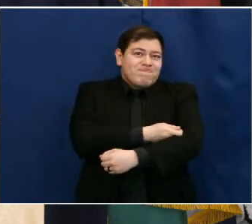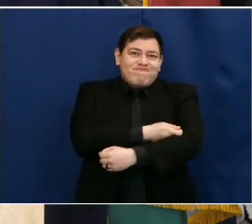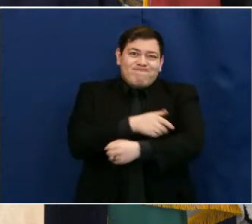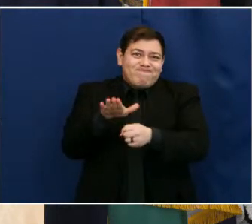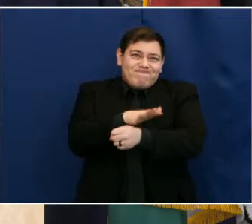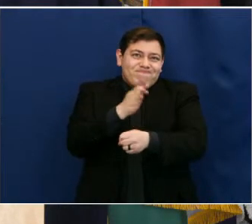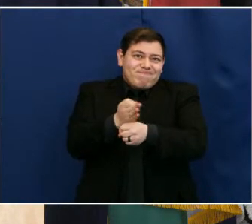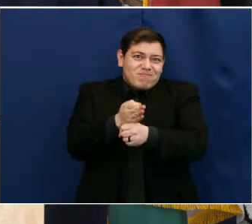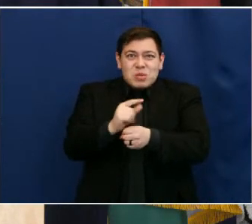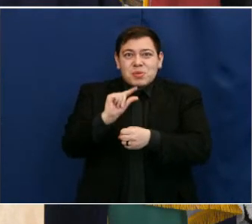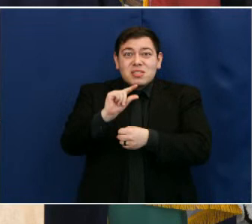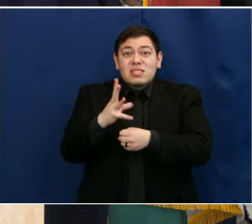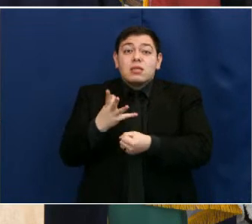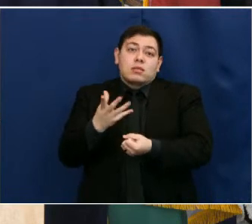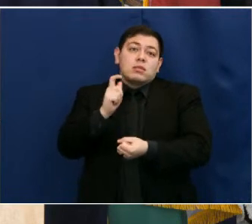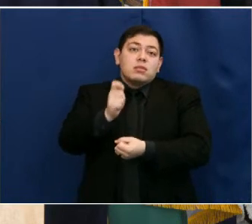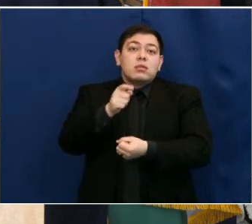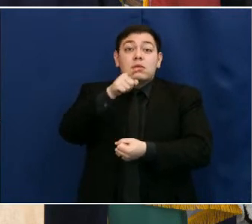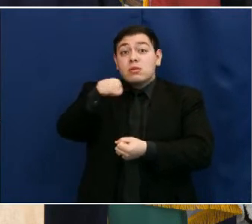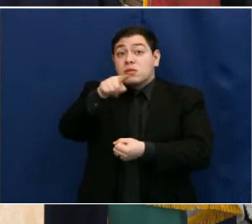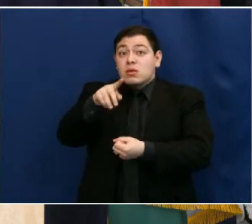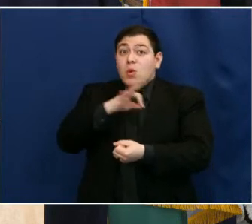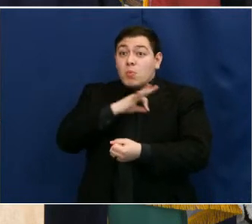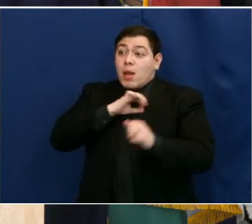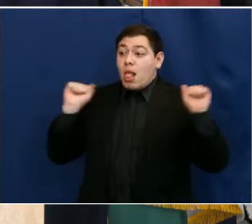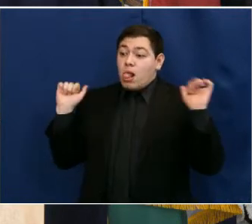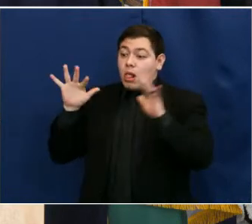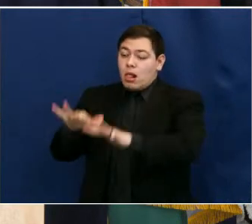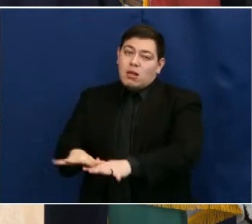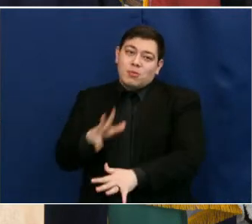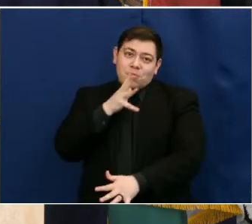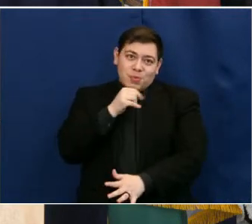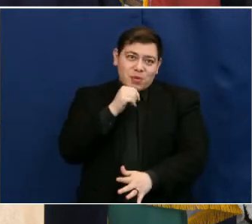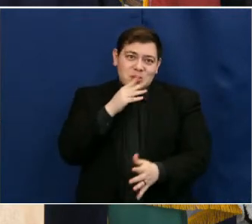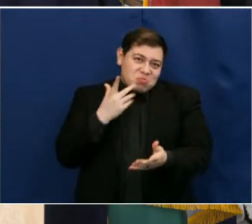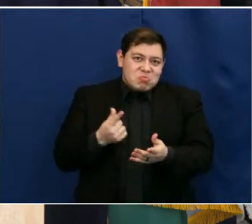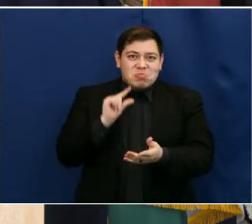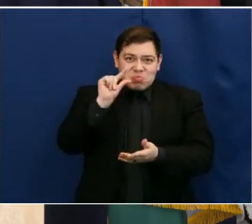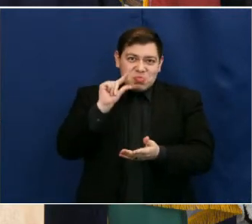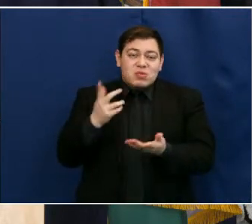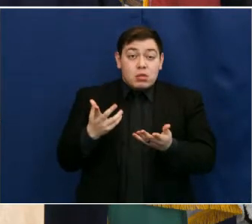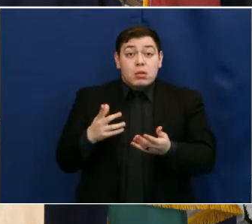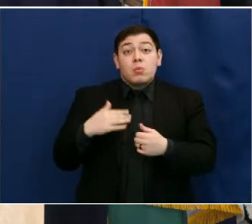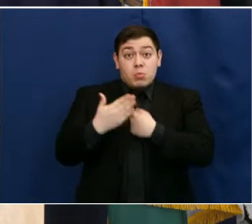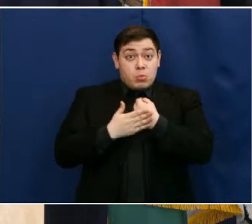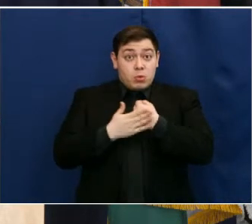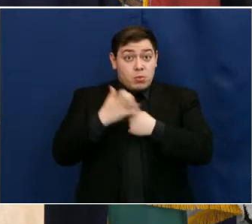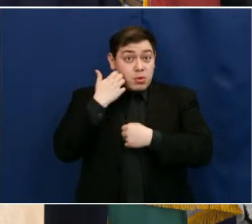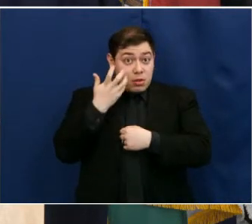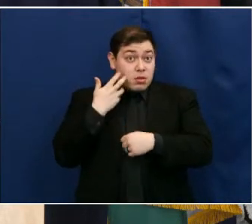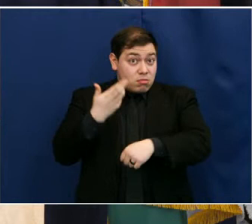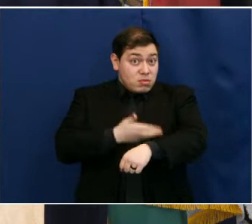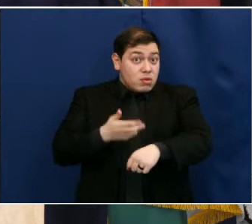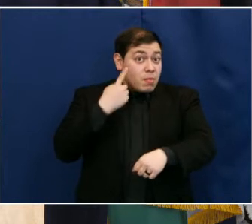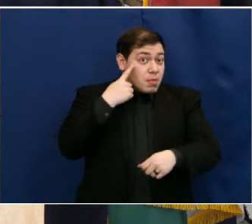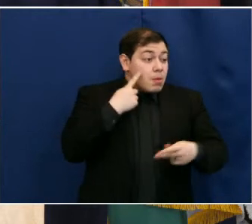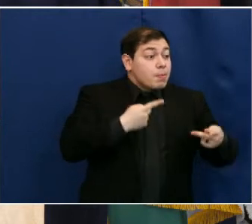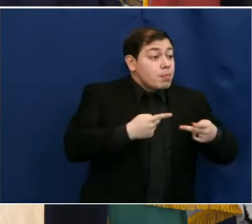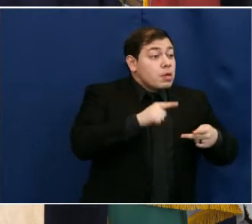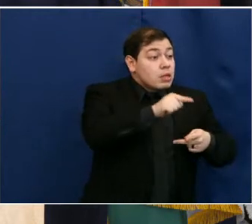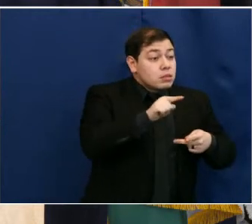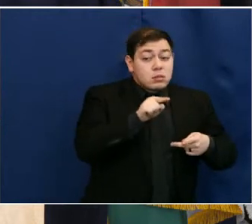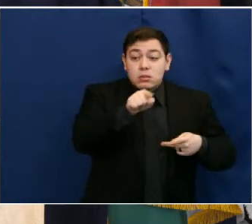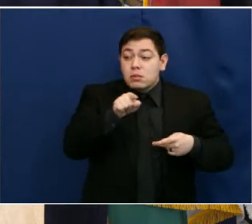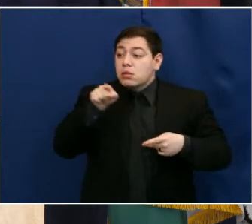seguir creando la infraestructura para cuando las vacunas lleguen, las personas tengan dónde ir. El condado también está haciendo todo